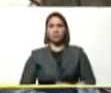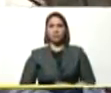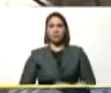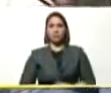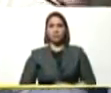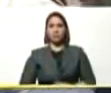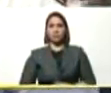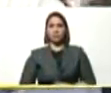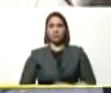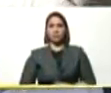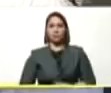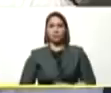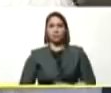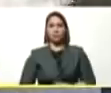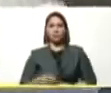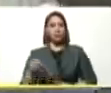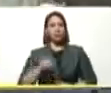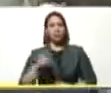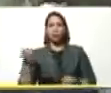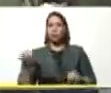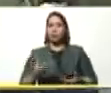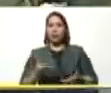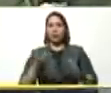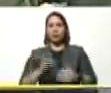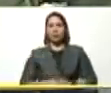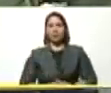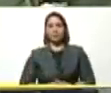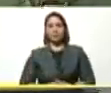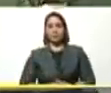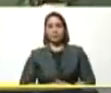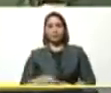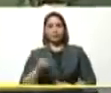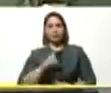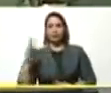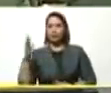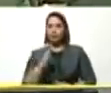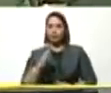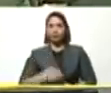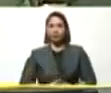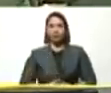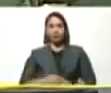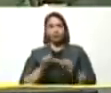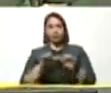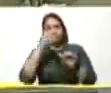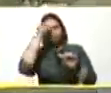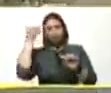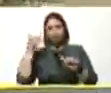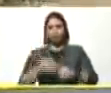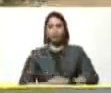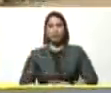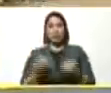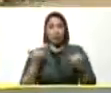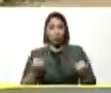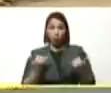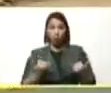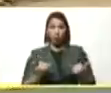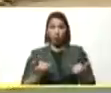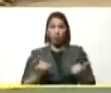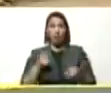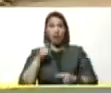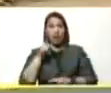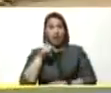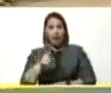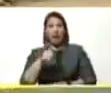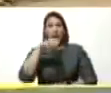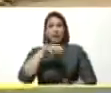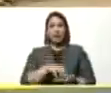Ah, pero no las traje, vale. No las traje, se me quedaron. Ahora, allá está Adolfo Pereira en